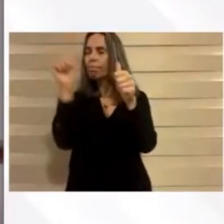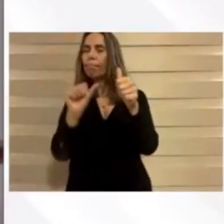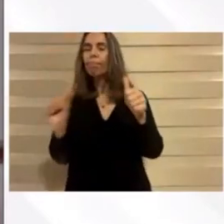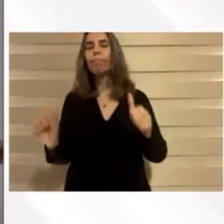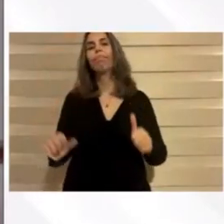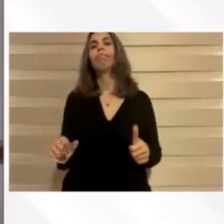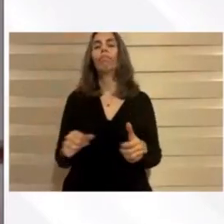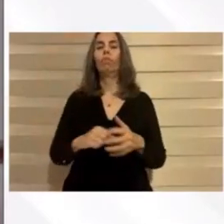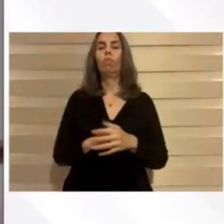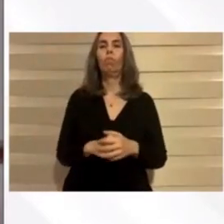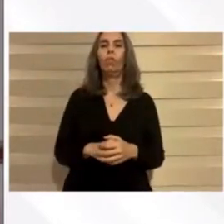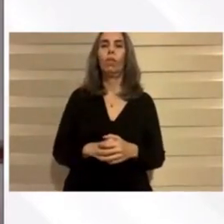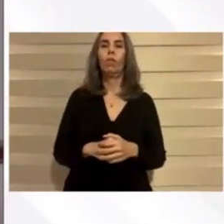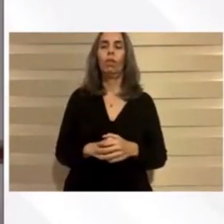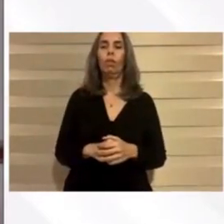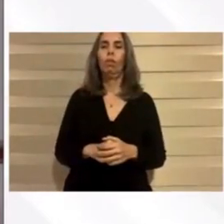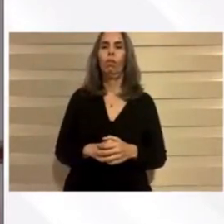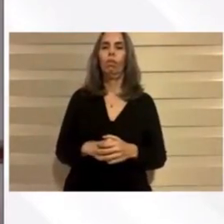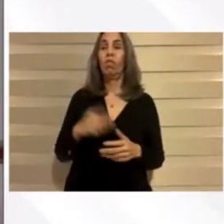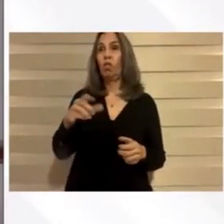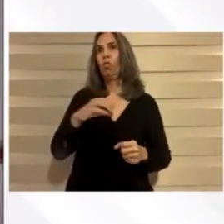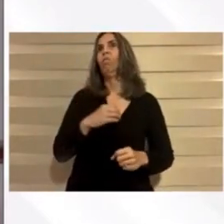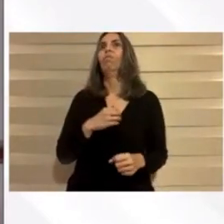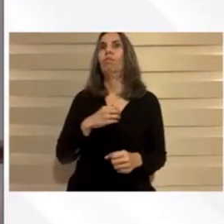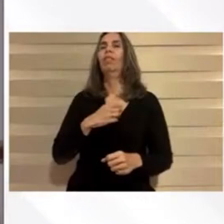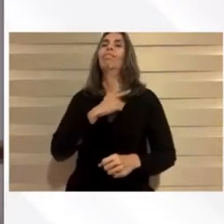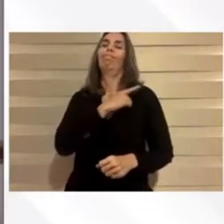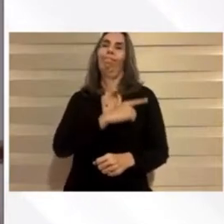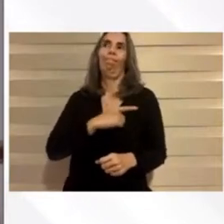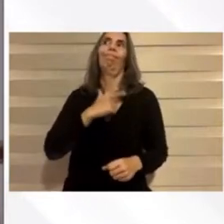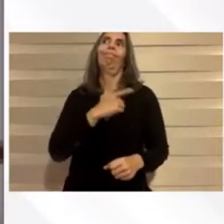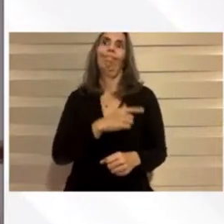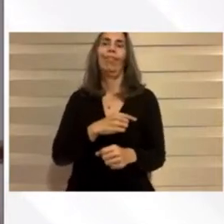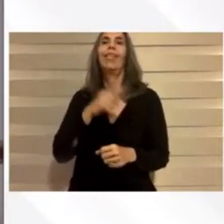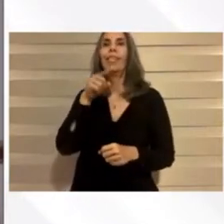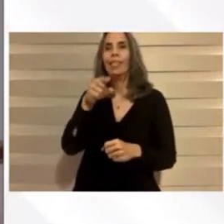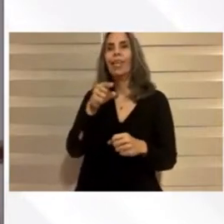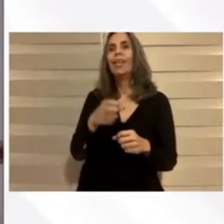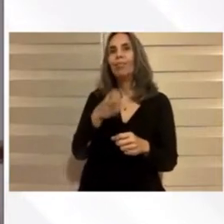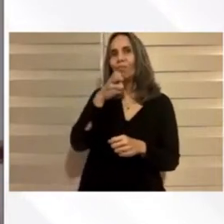eso entonces celebro que en esta tercera sesión nos enfoquemos